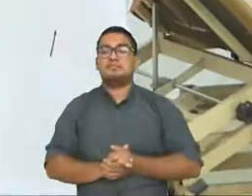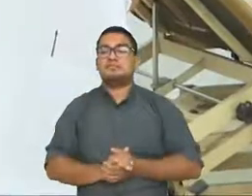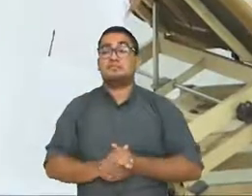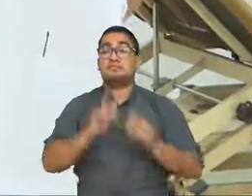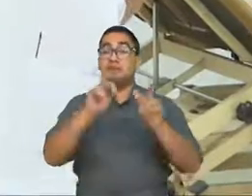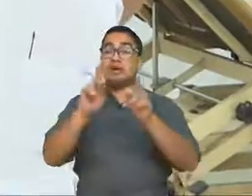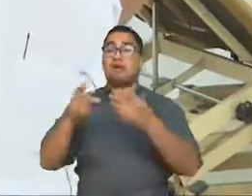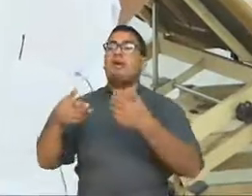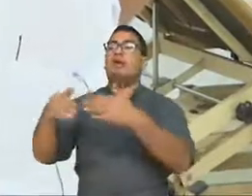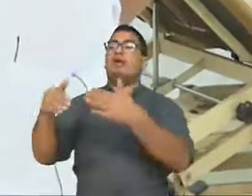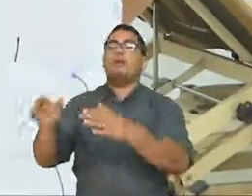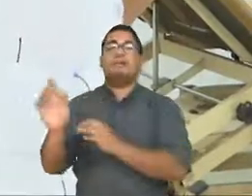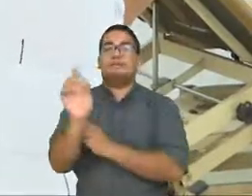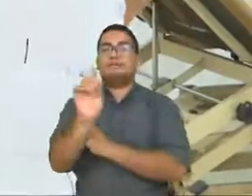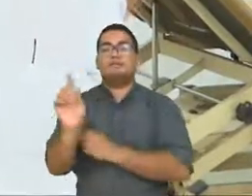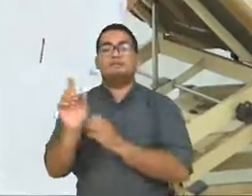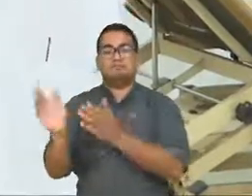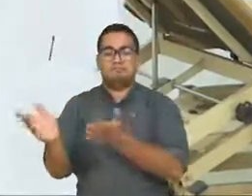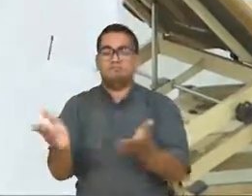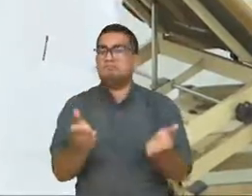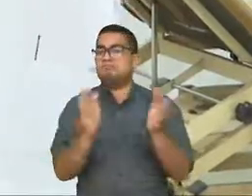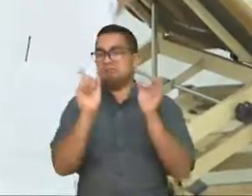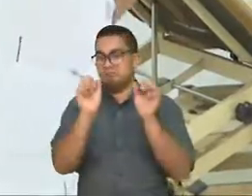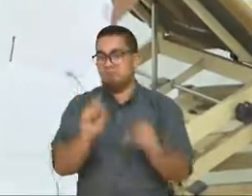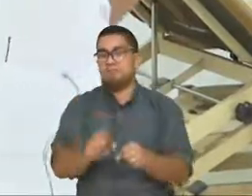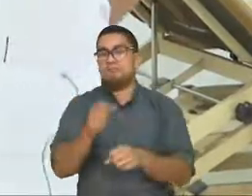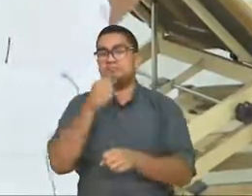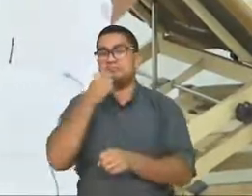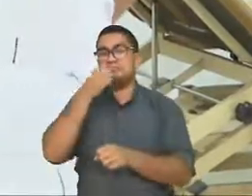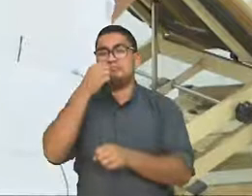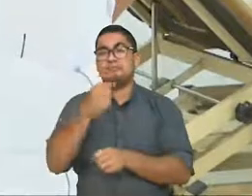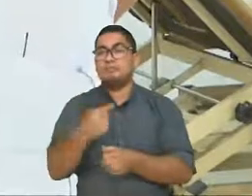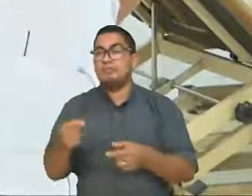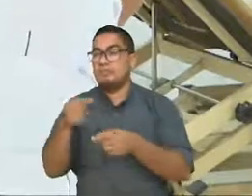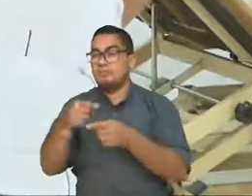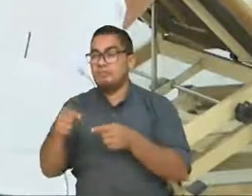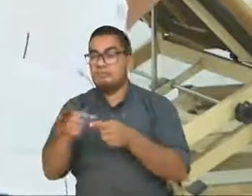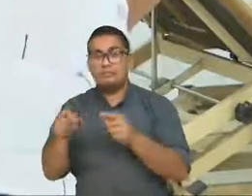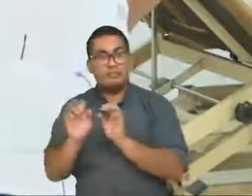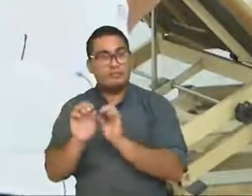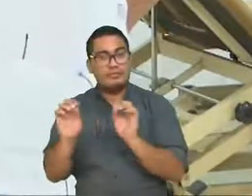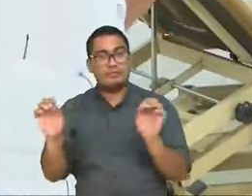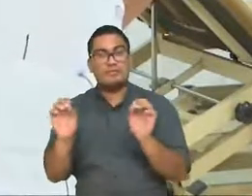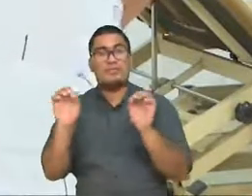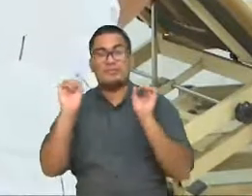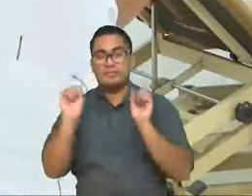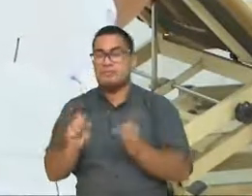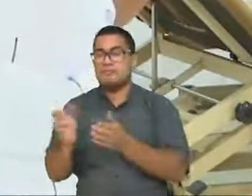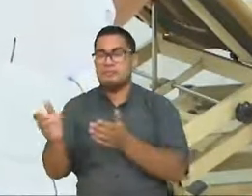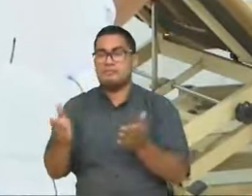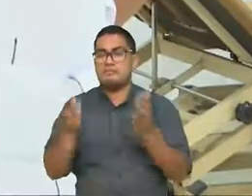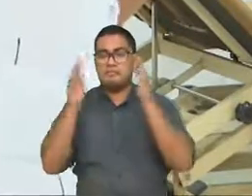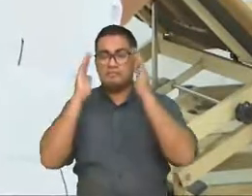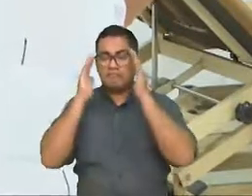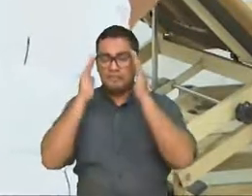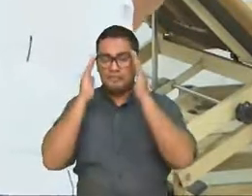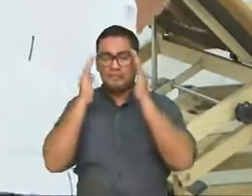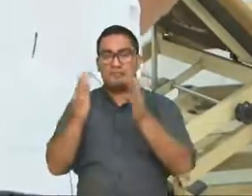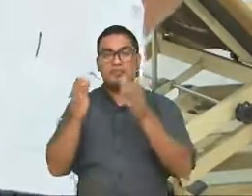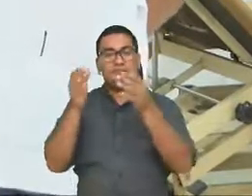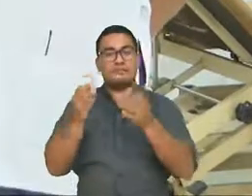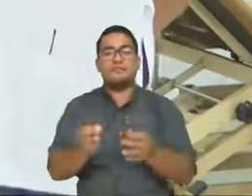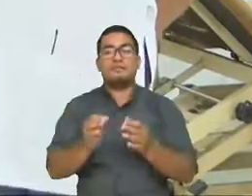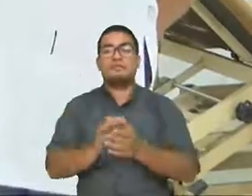nadie ni aquí se le cobra no se le niega peso? La atención a nadie, no se le cobra ni 5 Córdoba y tienen la atención inmediatamente.